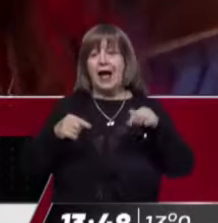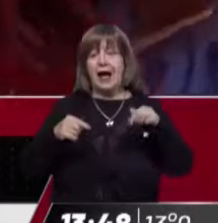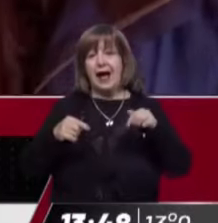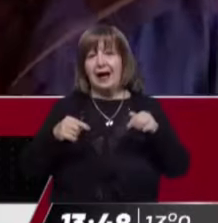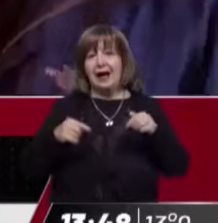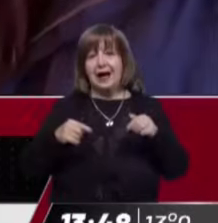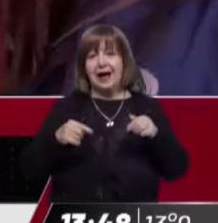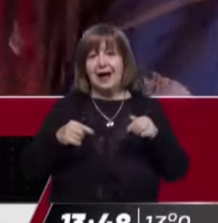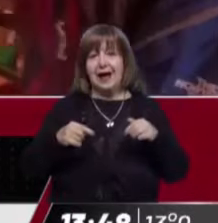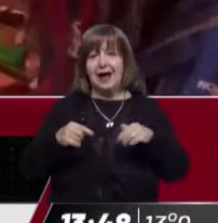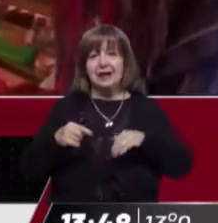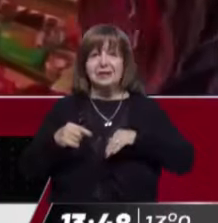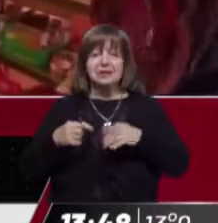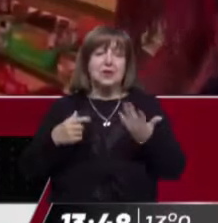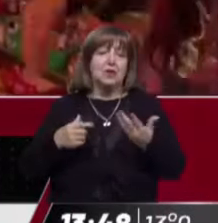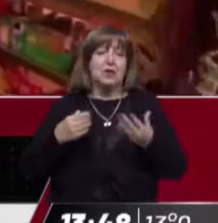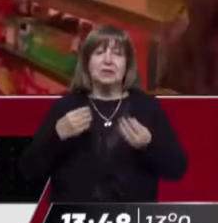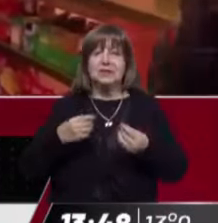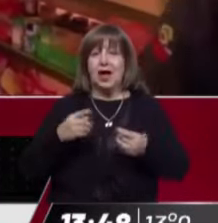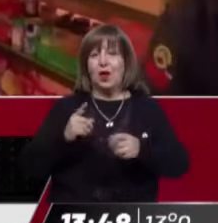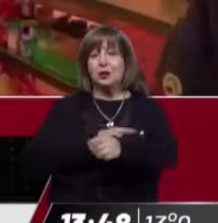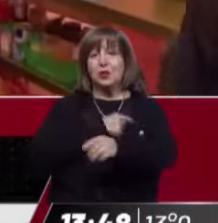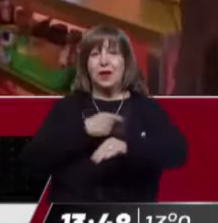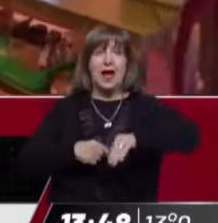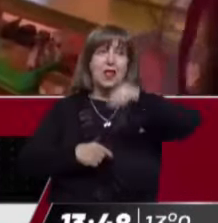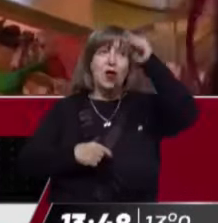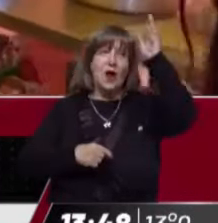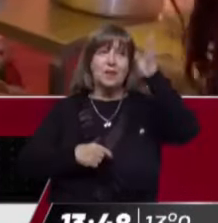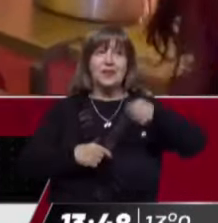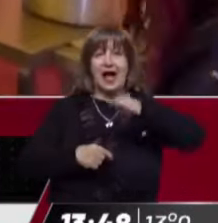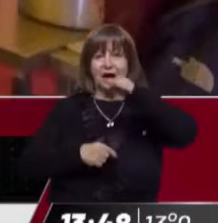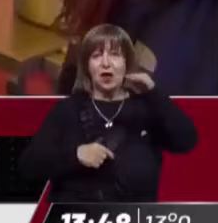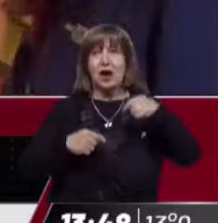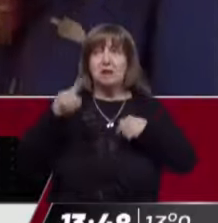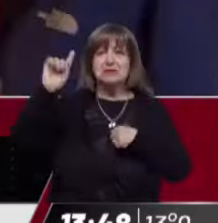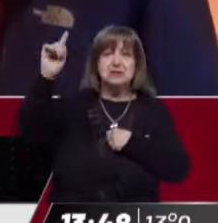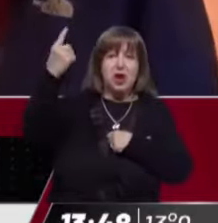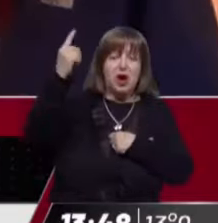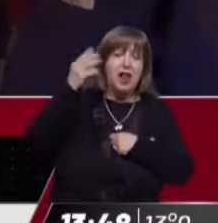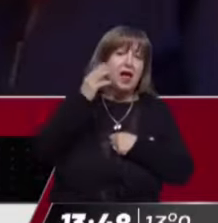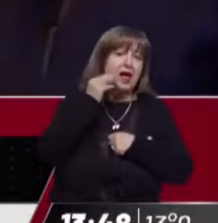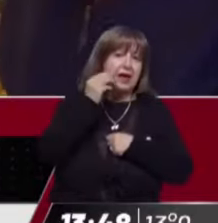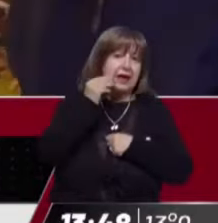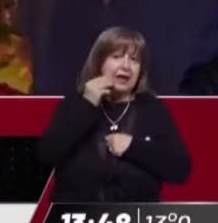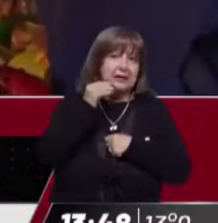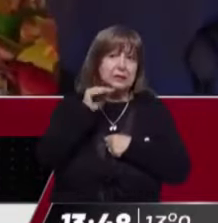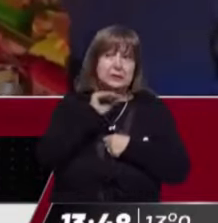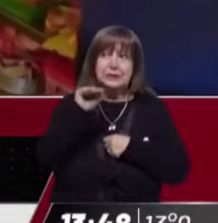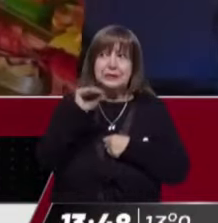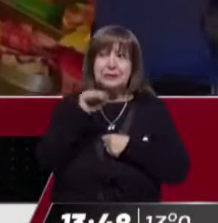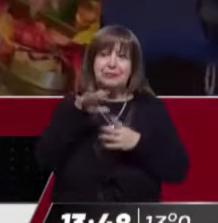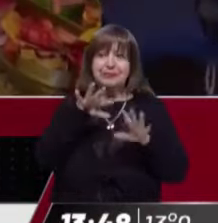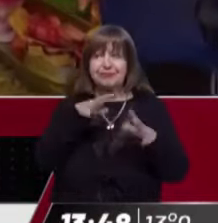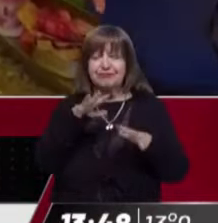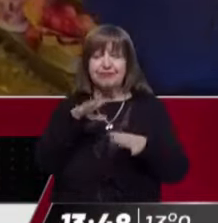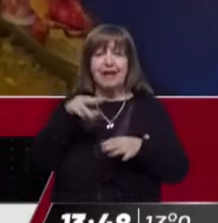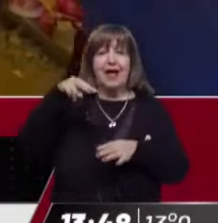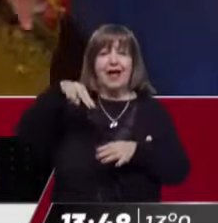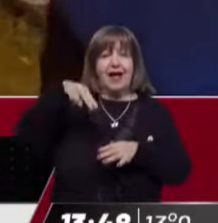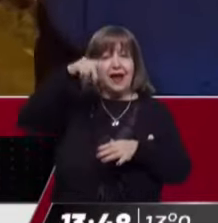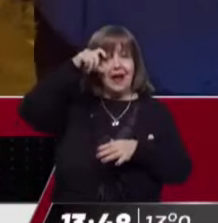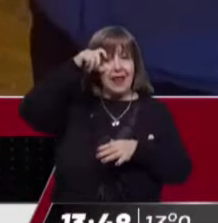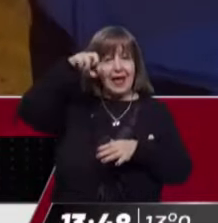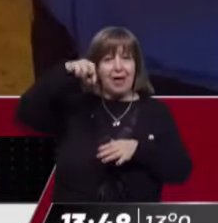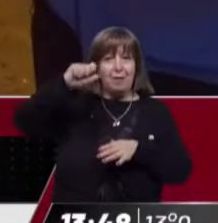extrañaba a todos los de Aconcagua, que yo hace un par de años y nada, los extrañaba. Ya estaba solita, mi inglés era re básico. Los de Nepal no hablaban muy